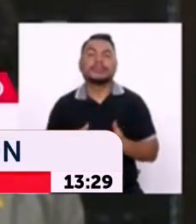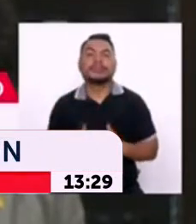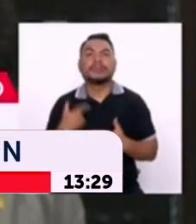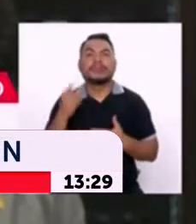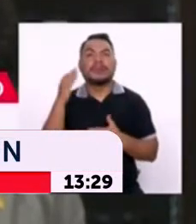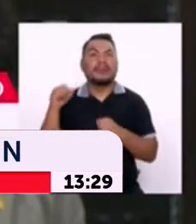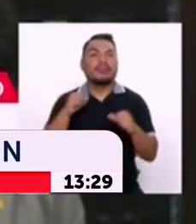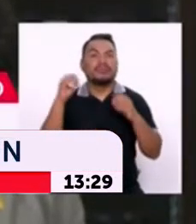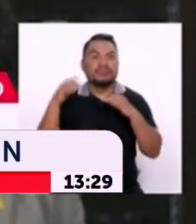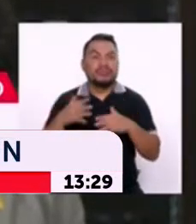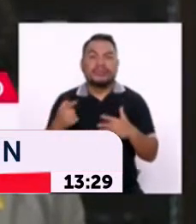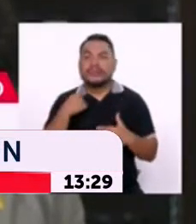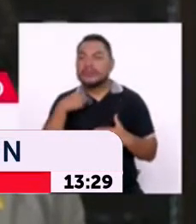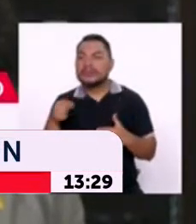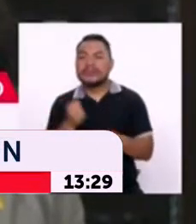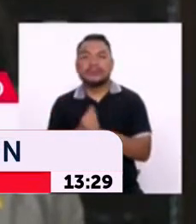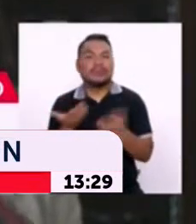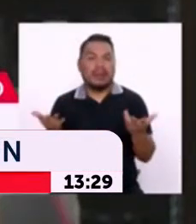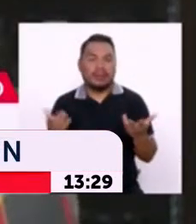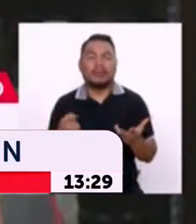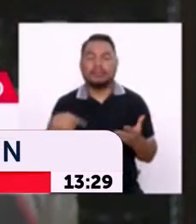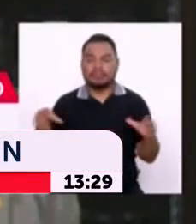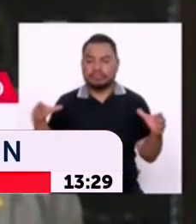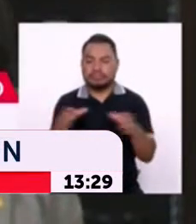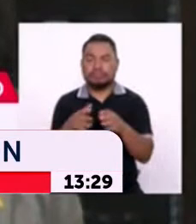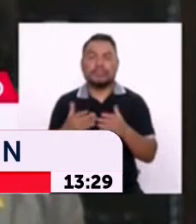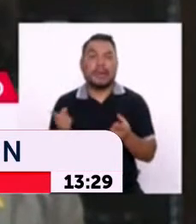desastres naturales, ha logrado hasta la fecha